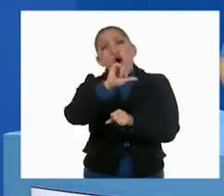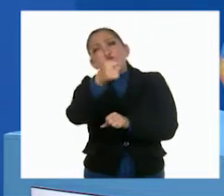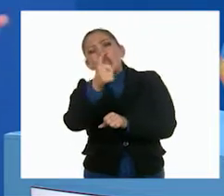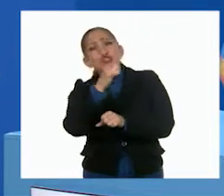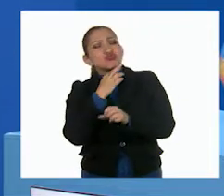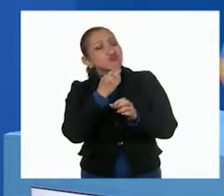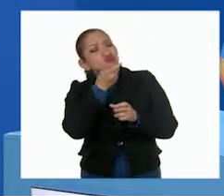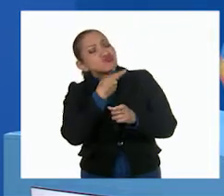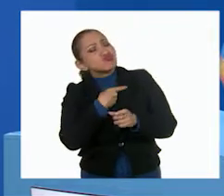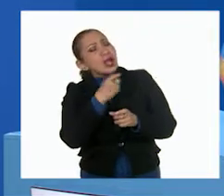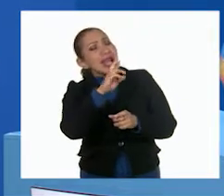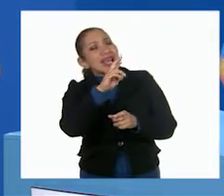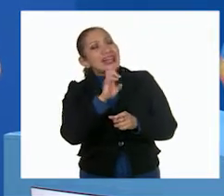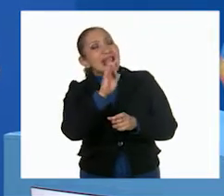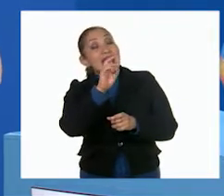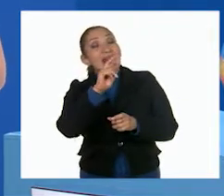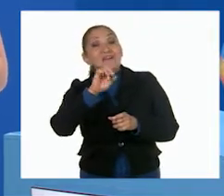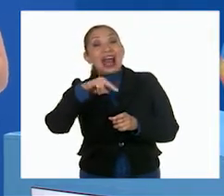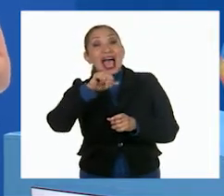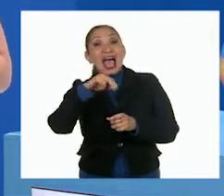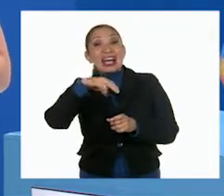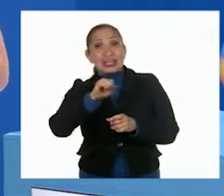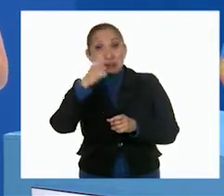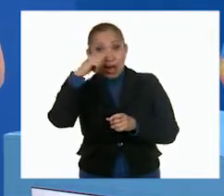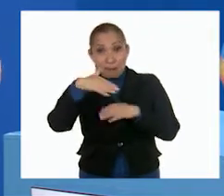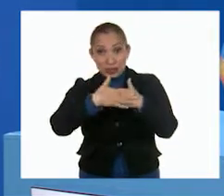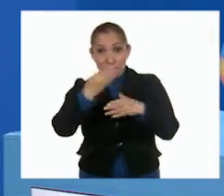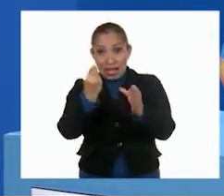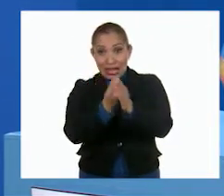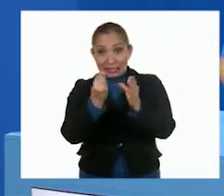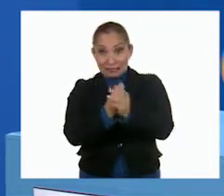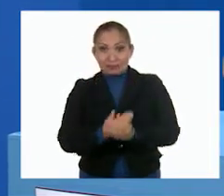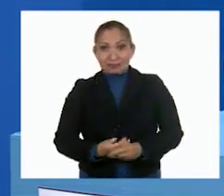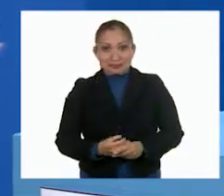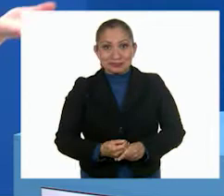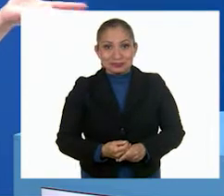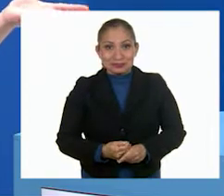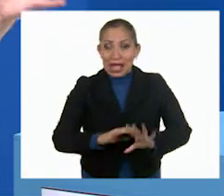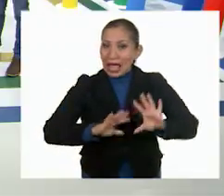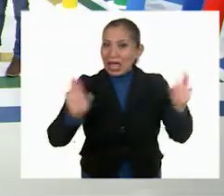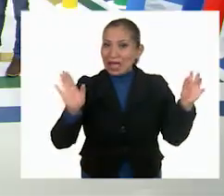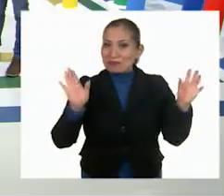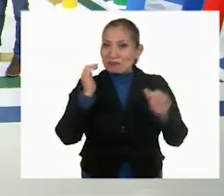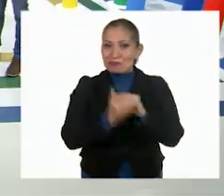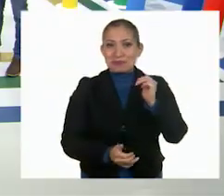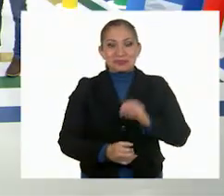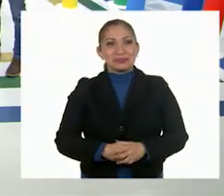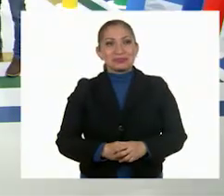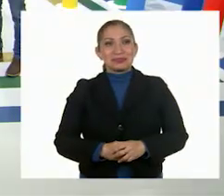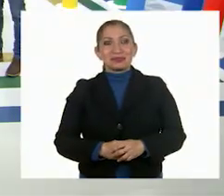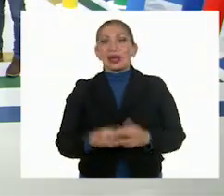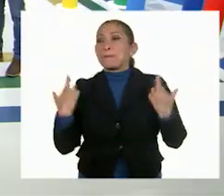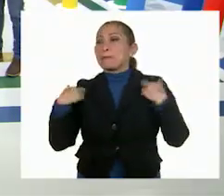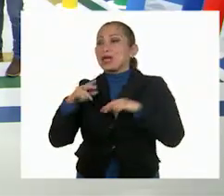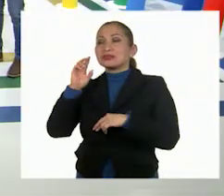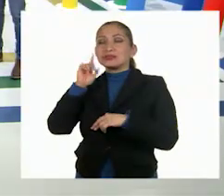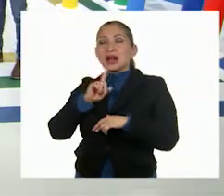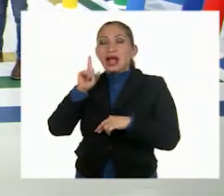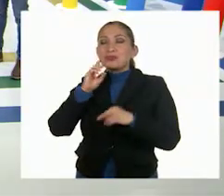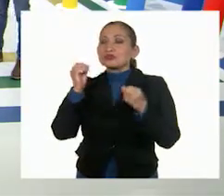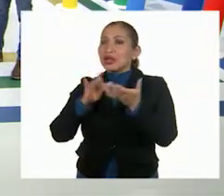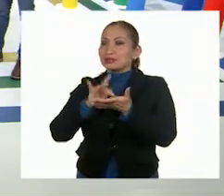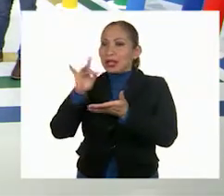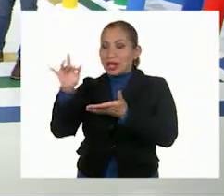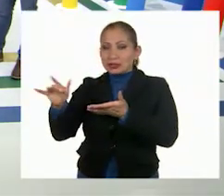que nos serán de utilidad para las próximas clases. ¿Vale? Pues ya, vámonos. Maestra Reina,